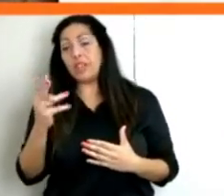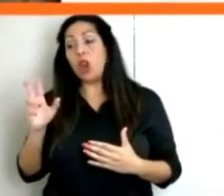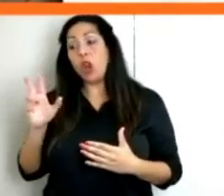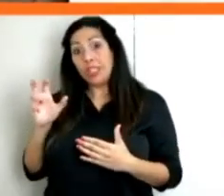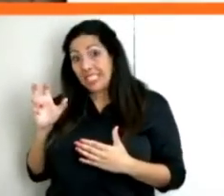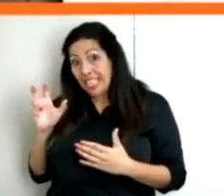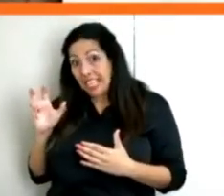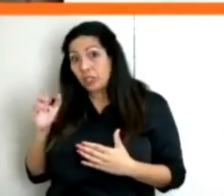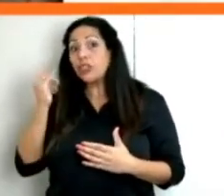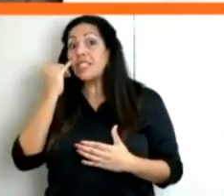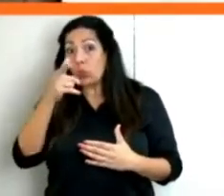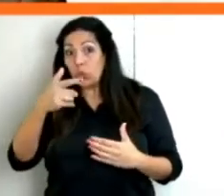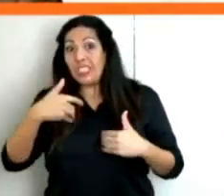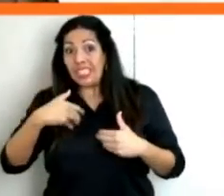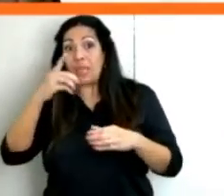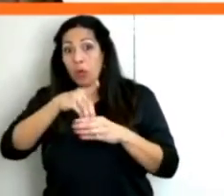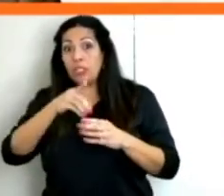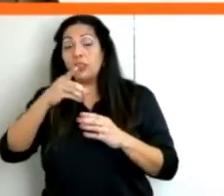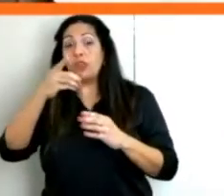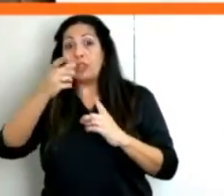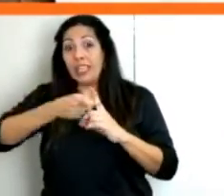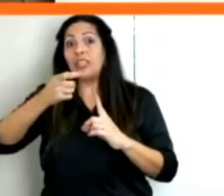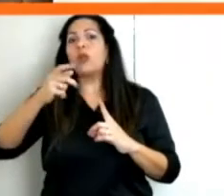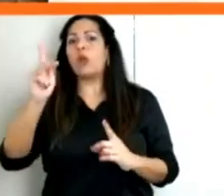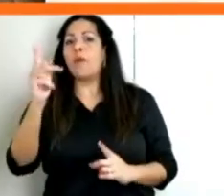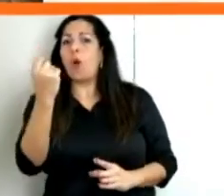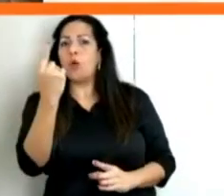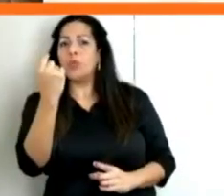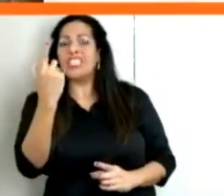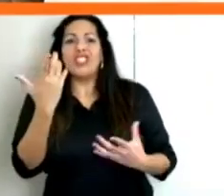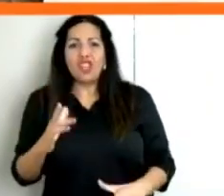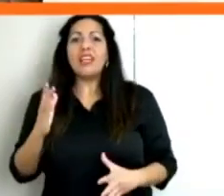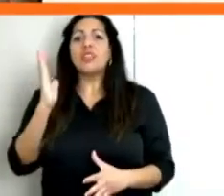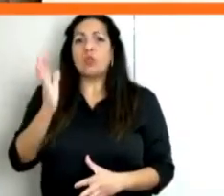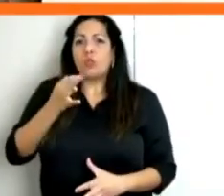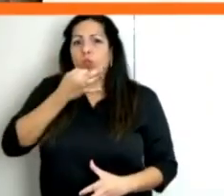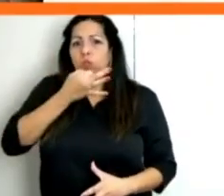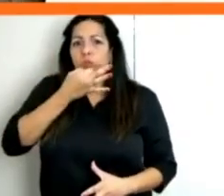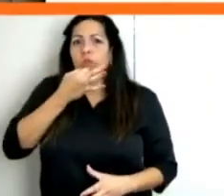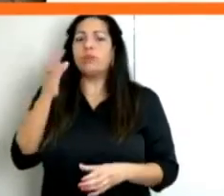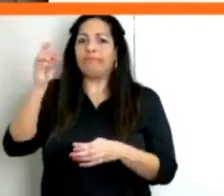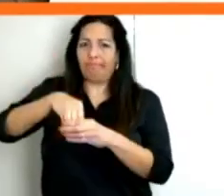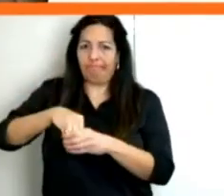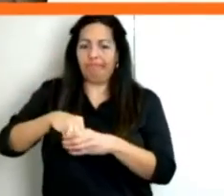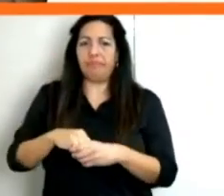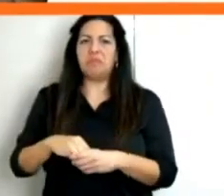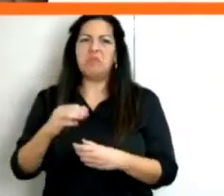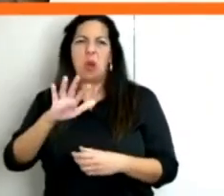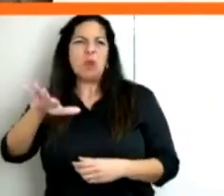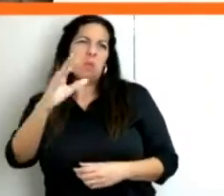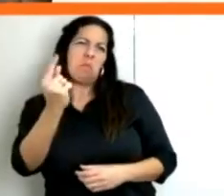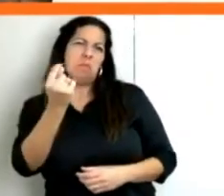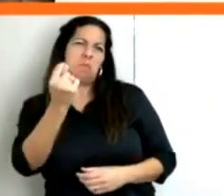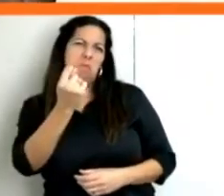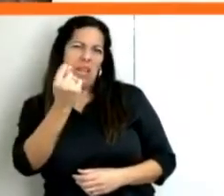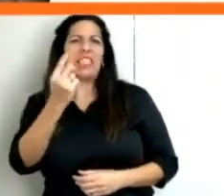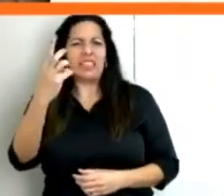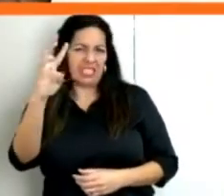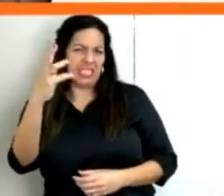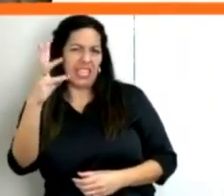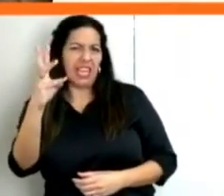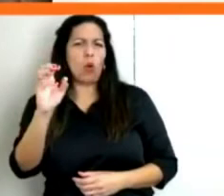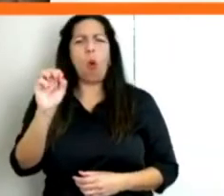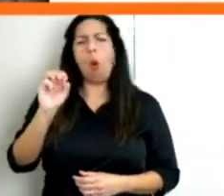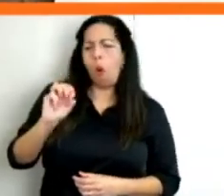los que estén en depósito directo el jueves 11 deben estar recibiéndolo aproximadamente para el martes 16 y el